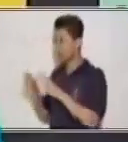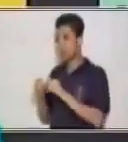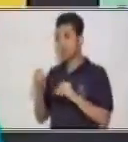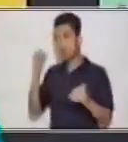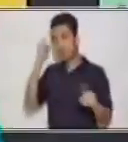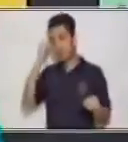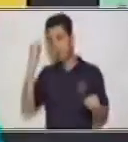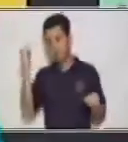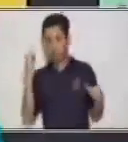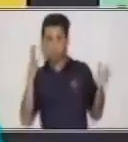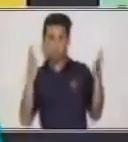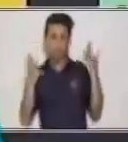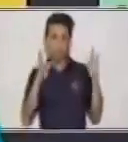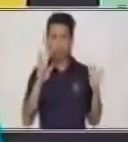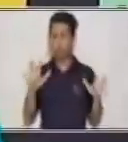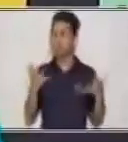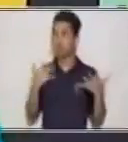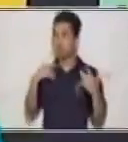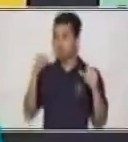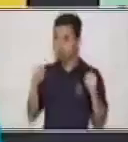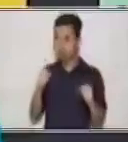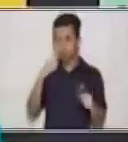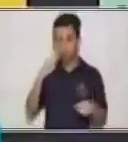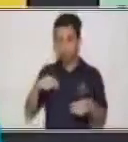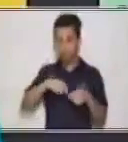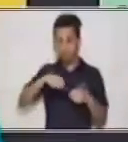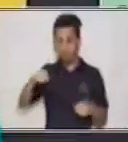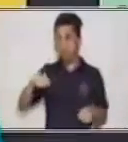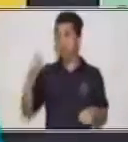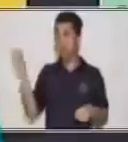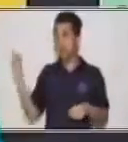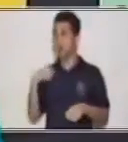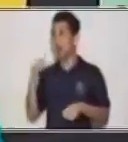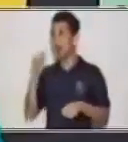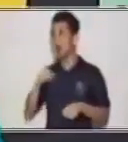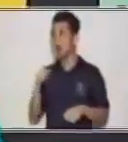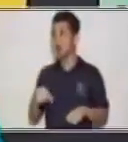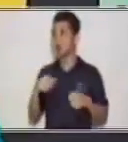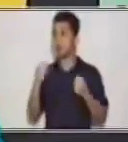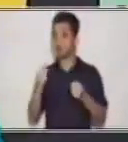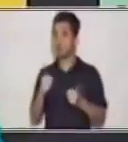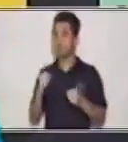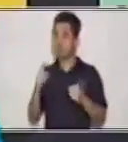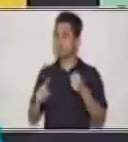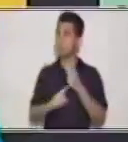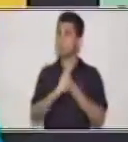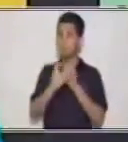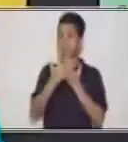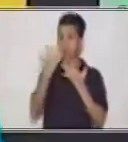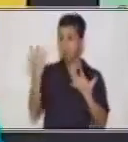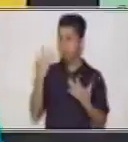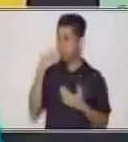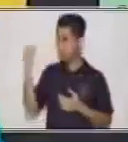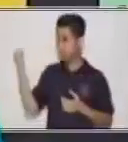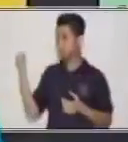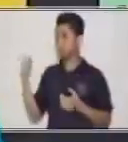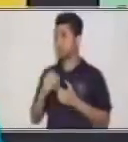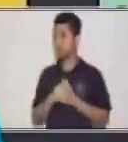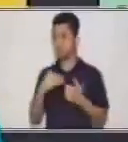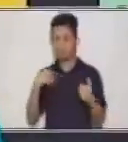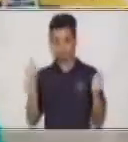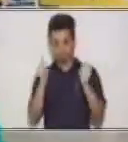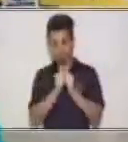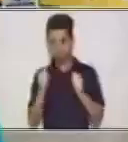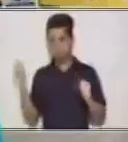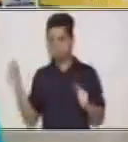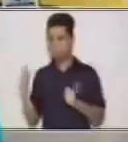cómo podemos medir algunos de estos objetos, vamos a trabajar algunos problemas. ¿Me acompañas a trabajar